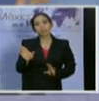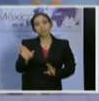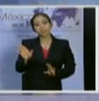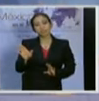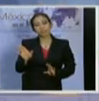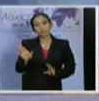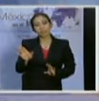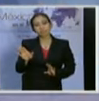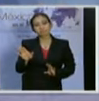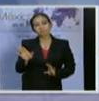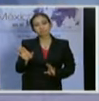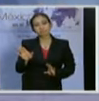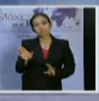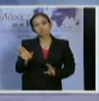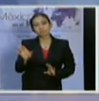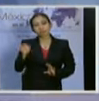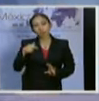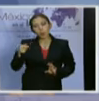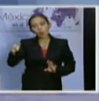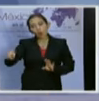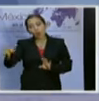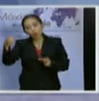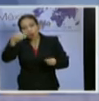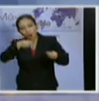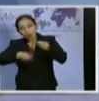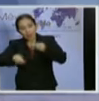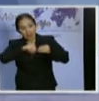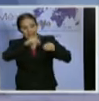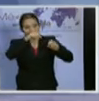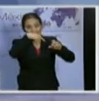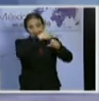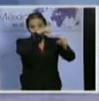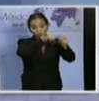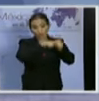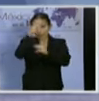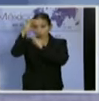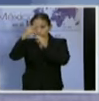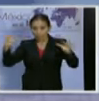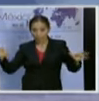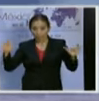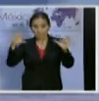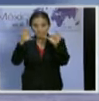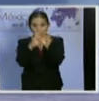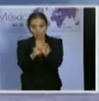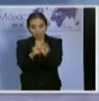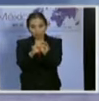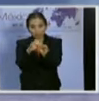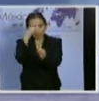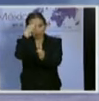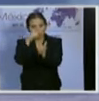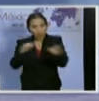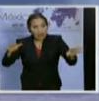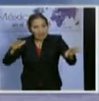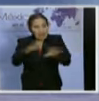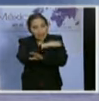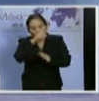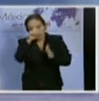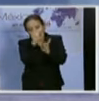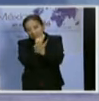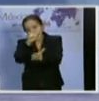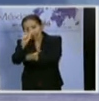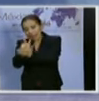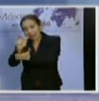combinar la incidencia en el nivel nacional con el nivel global. Nos parece que los cambios estructurales